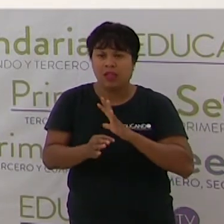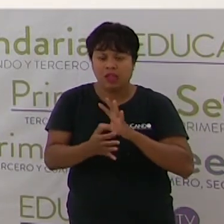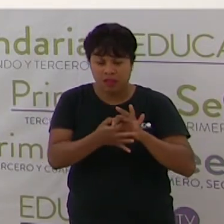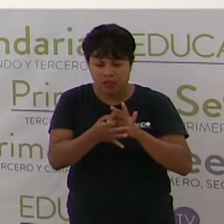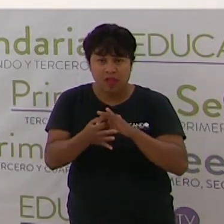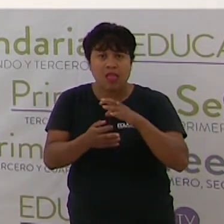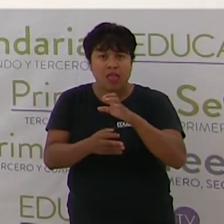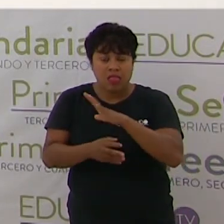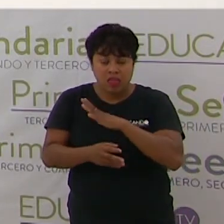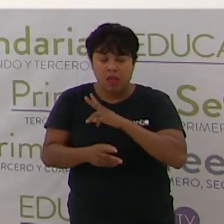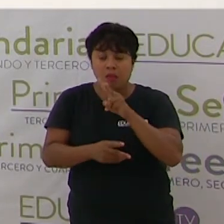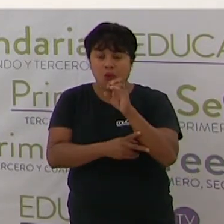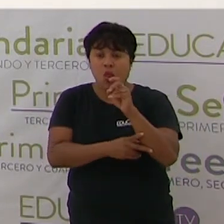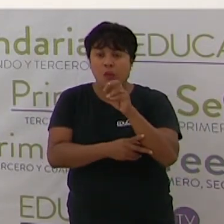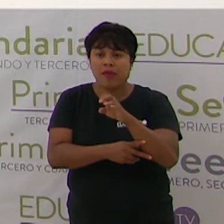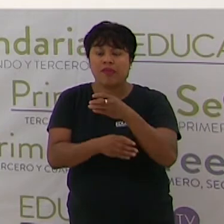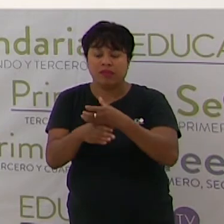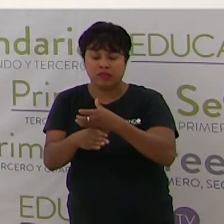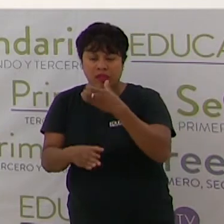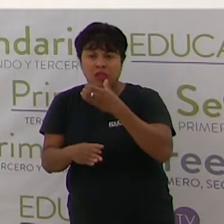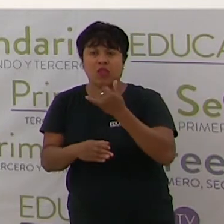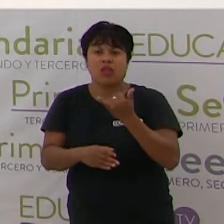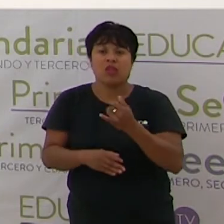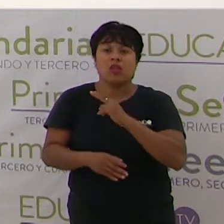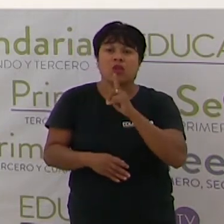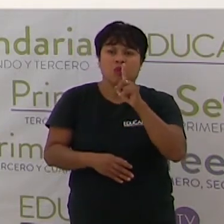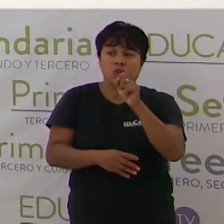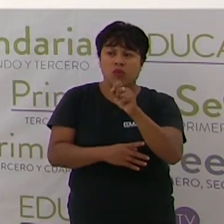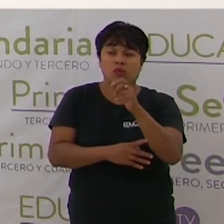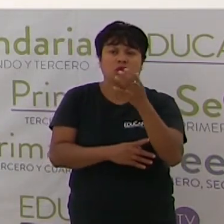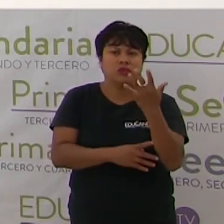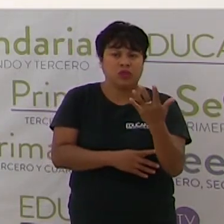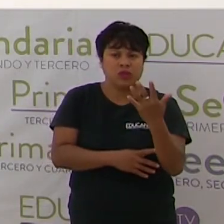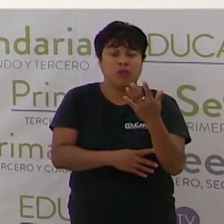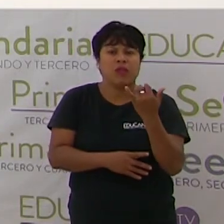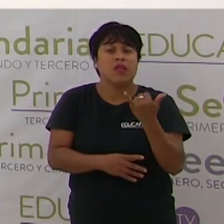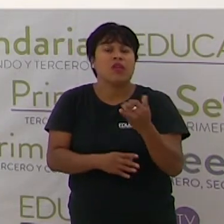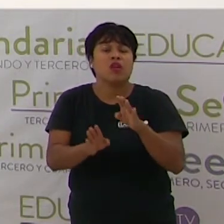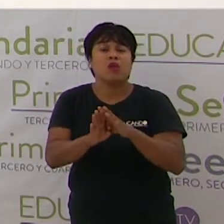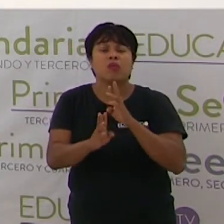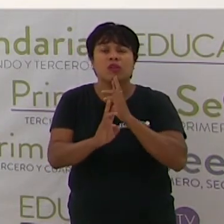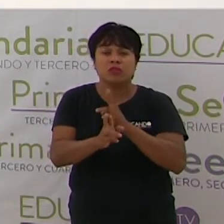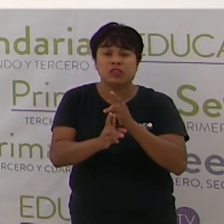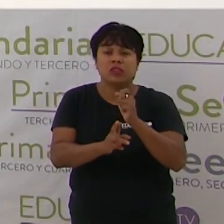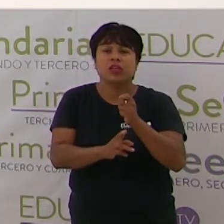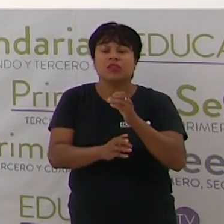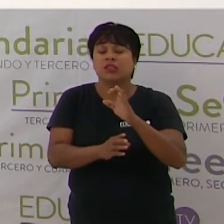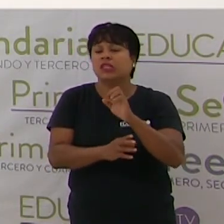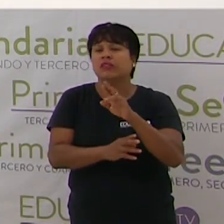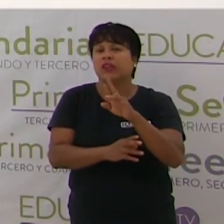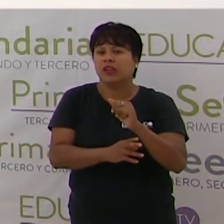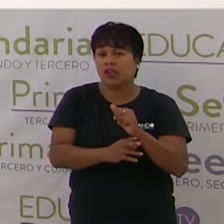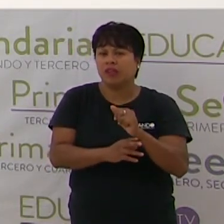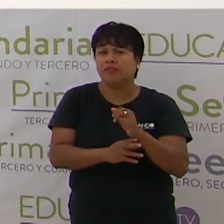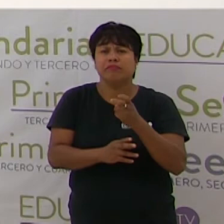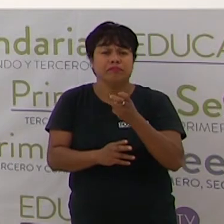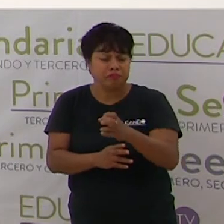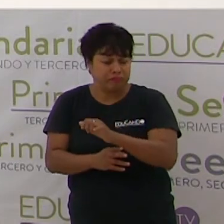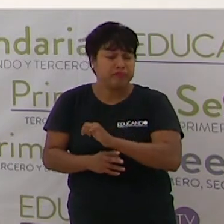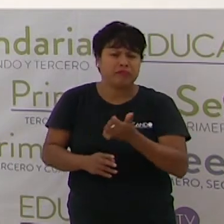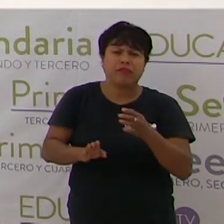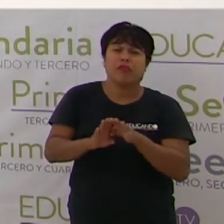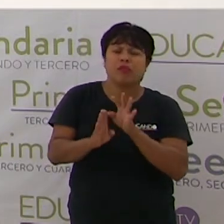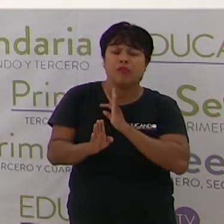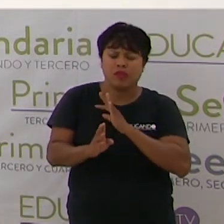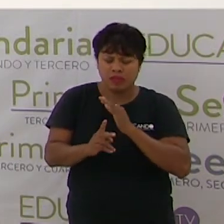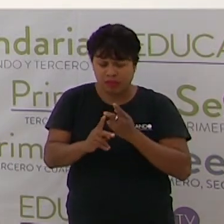el volumen del cilindro y nada más lo divido entre 1.5 y me va a salir el volumen de la esfera en automático. Es otra forma también de calcular